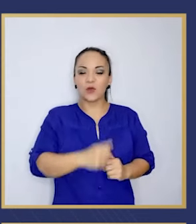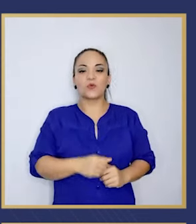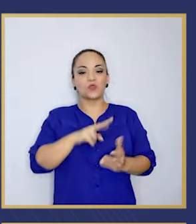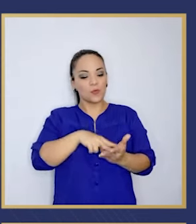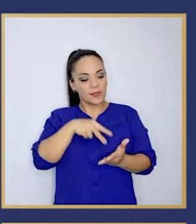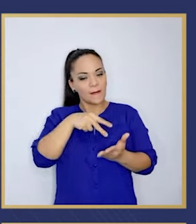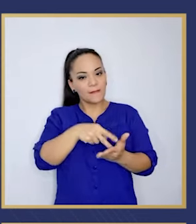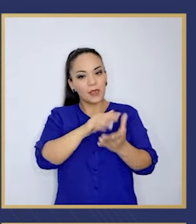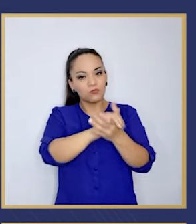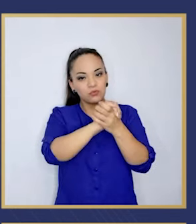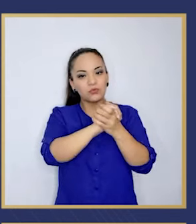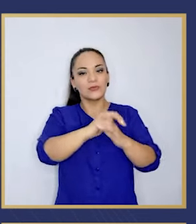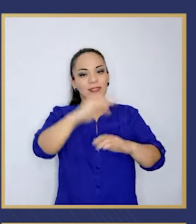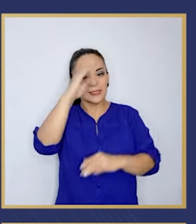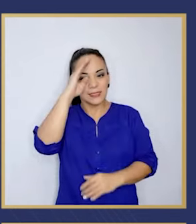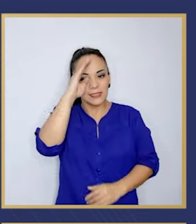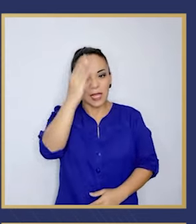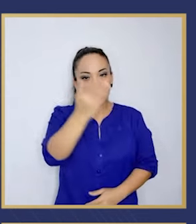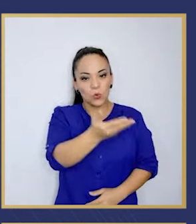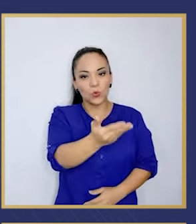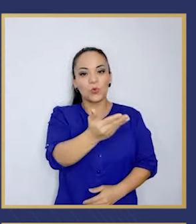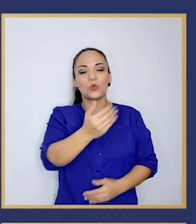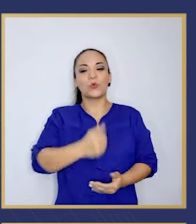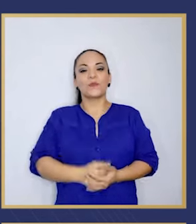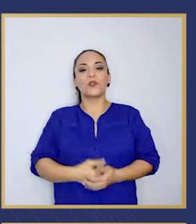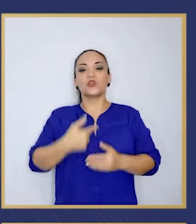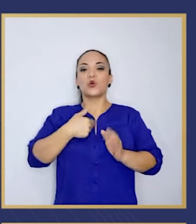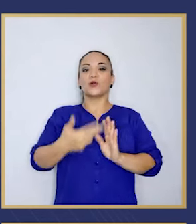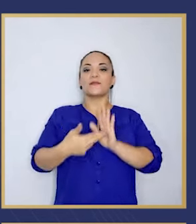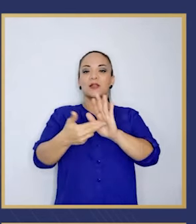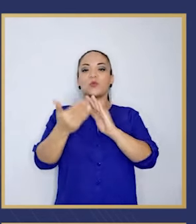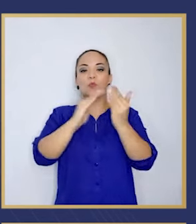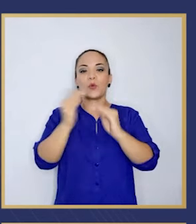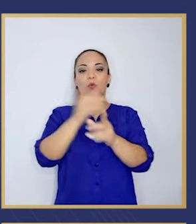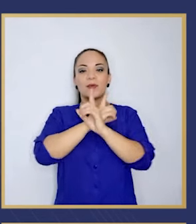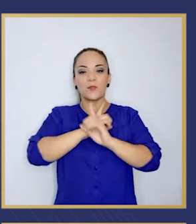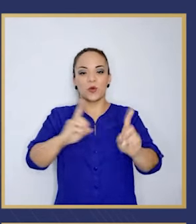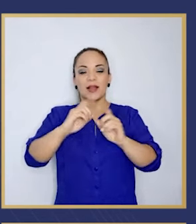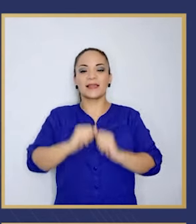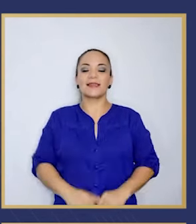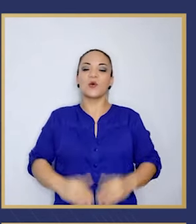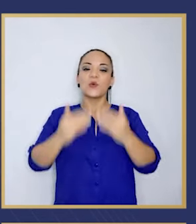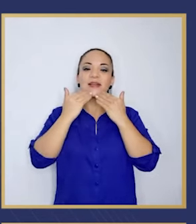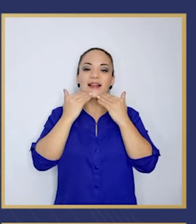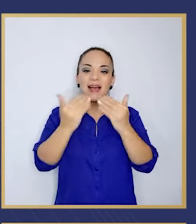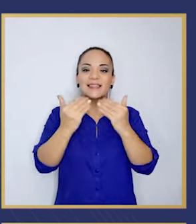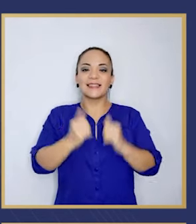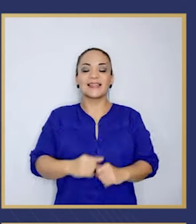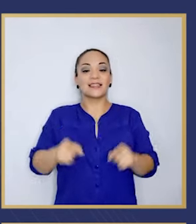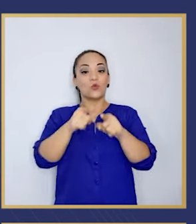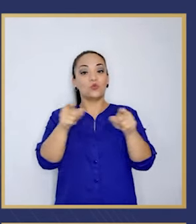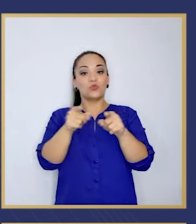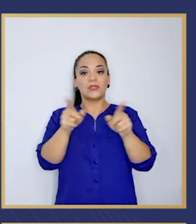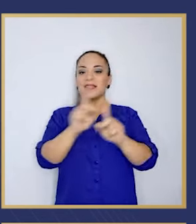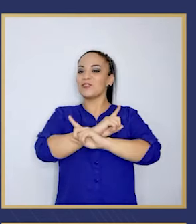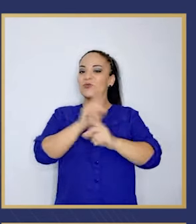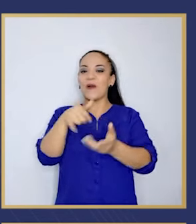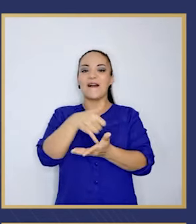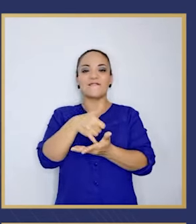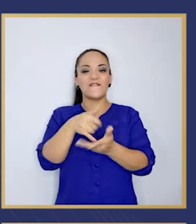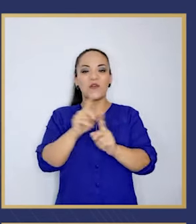sombrero, me pongo de pie y los saludo a nombre de un pueblo democrático. Gracias por